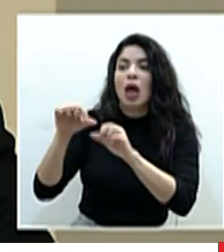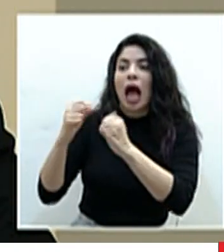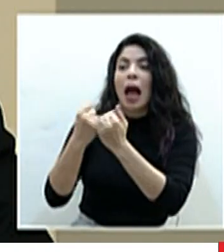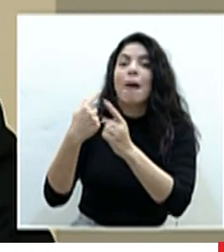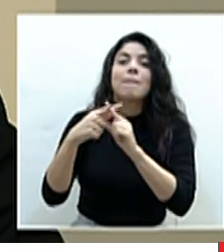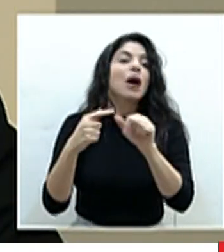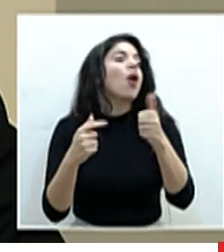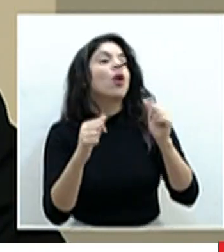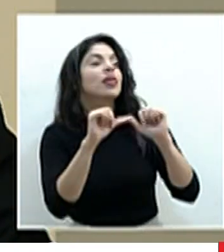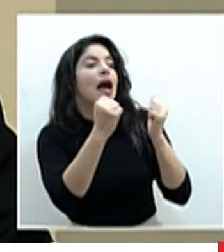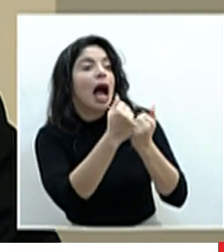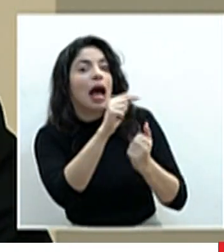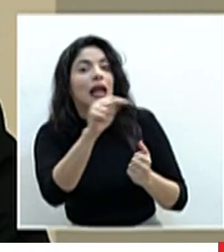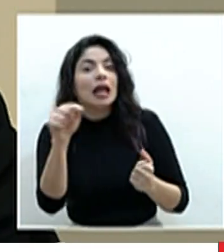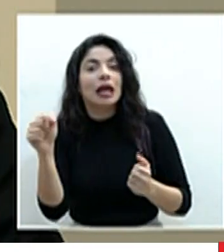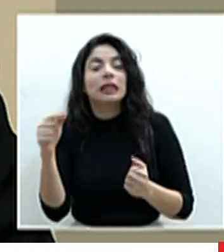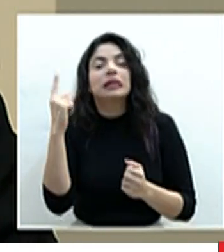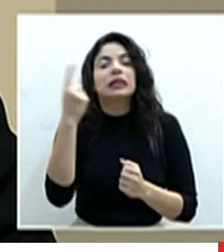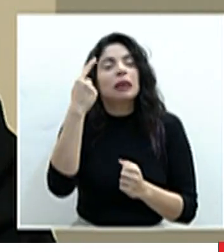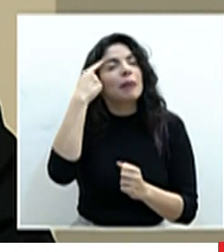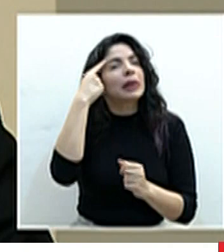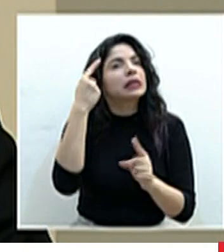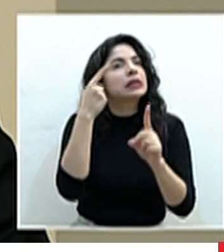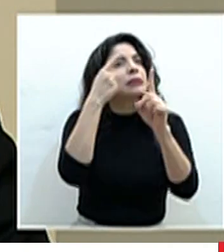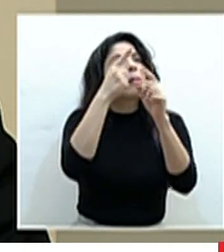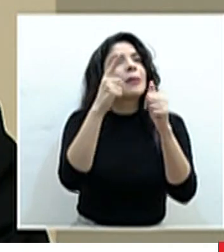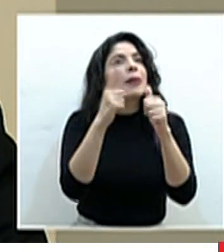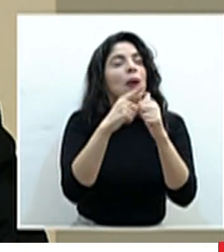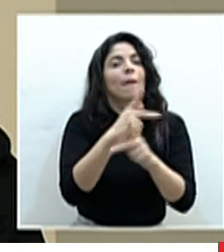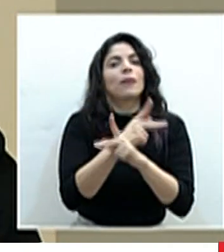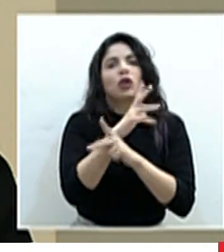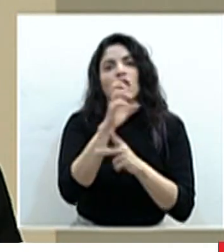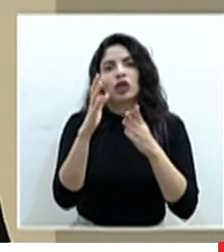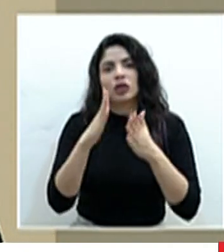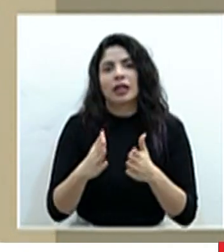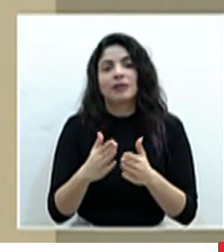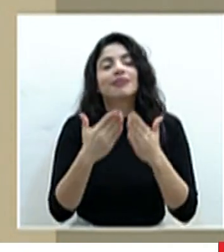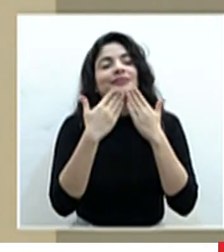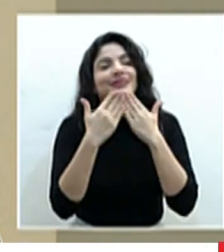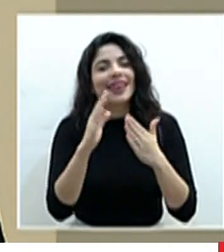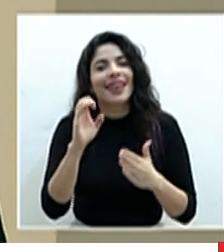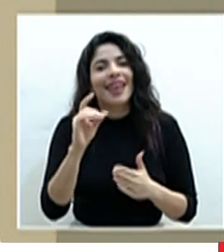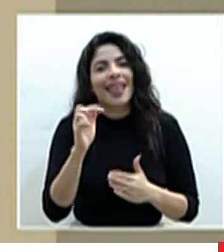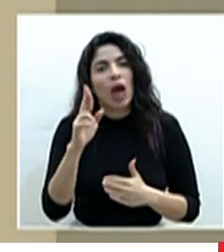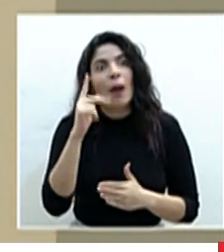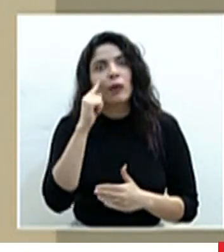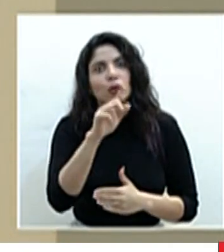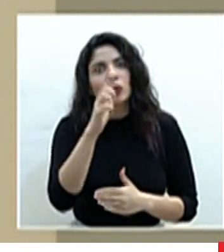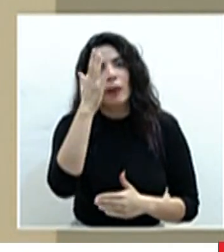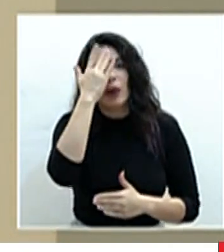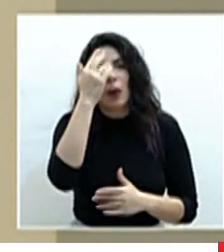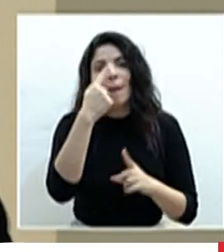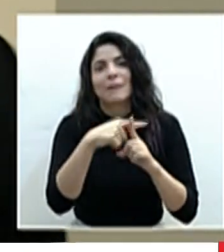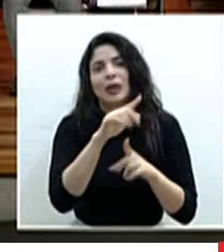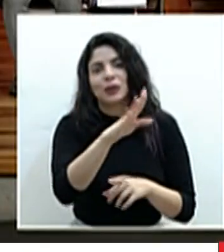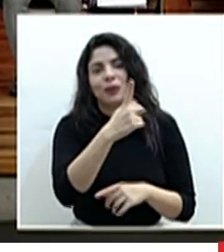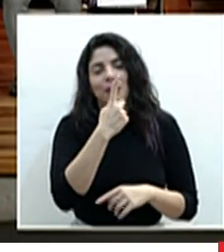es por la protección de las y los costarricenses. Y le agradezco, don Edgar, también su preocupación y su pregunta. Muchas